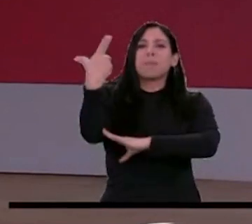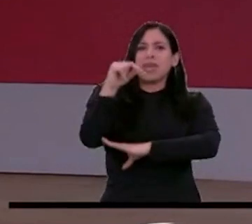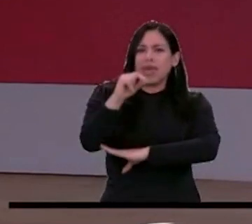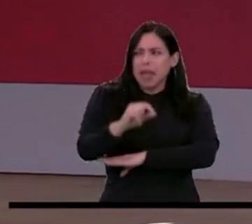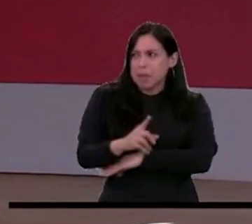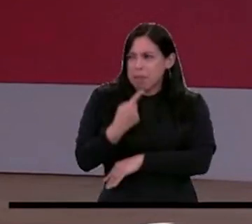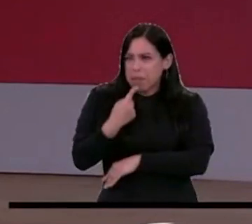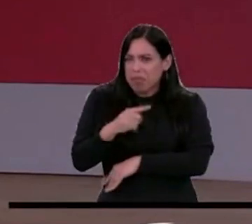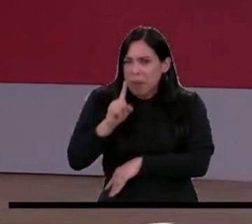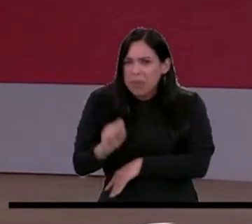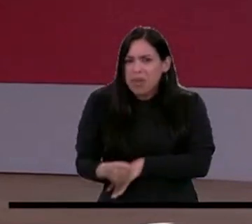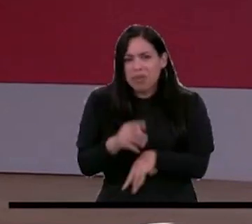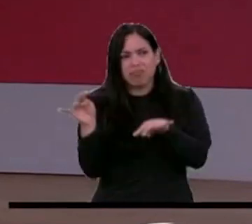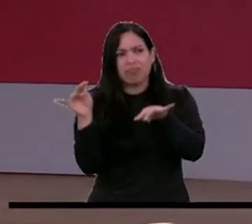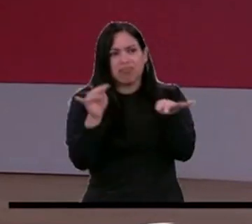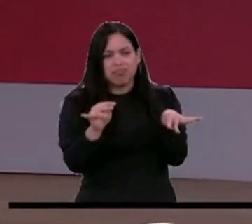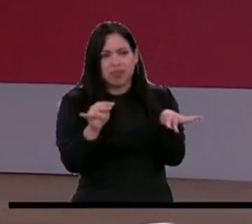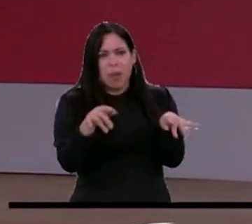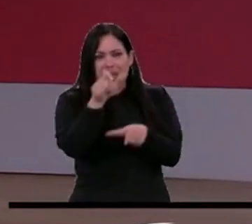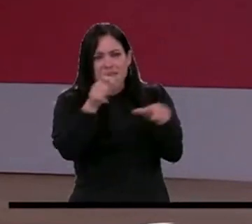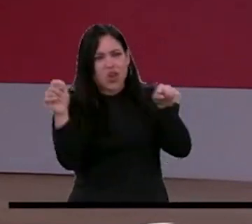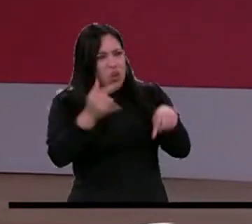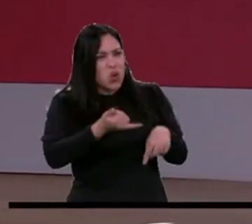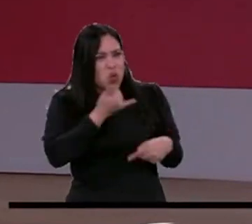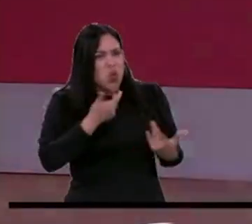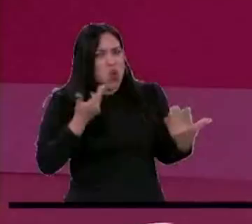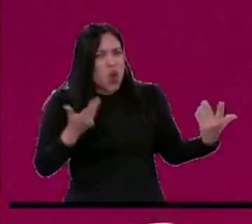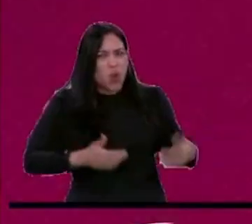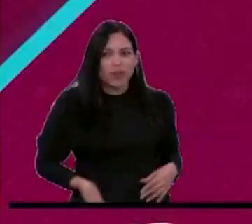no convencional que llamó la atención de todos los asistentes.